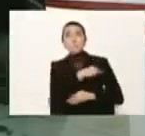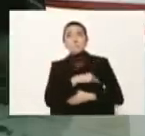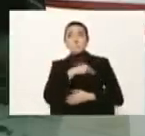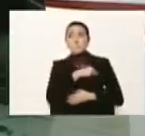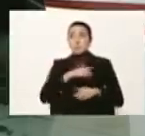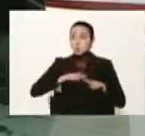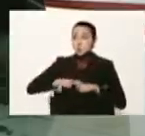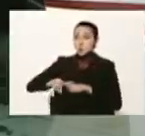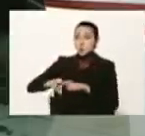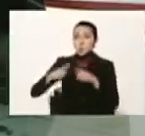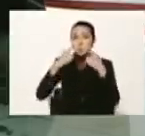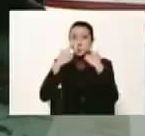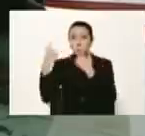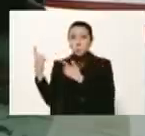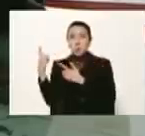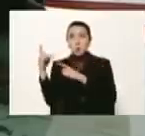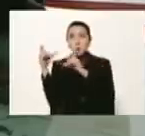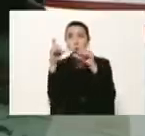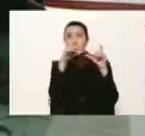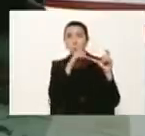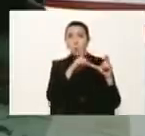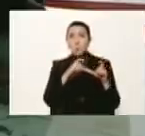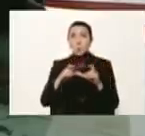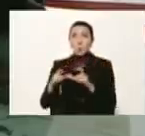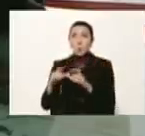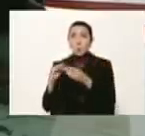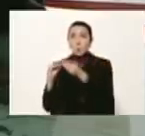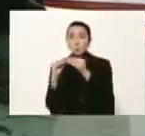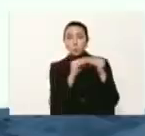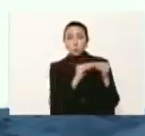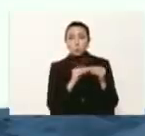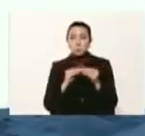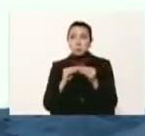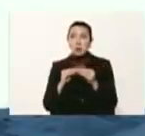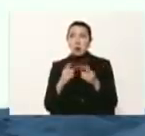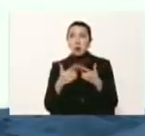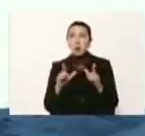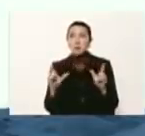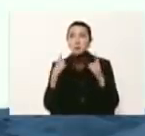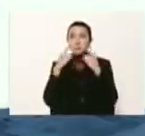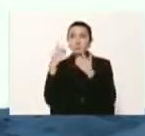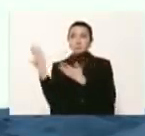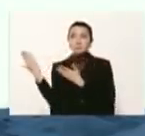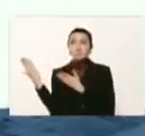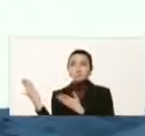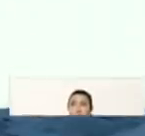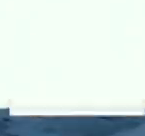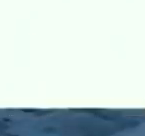las imágenes de estos espacios recuperados, estos territorios liberados.